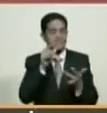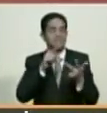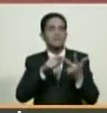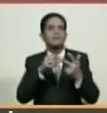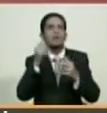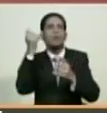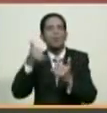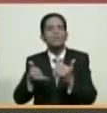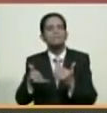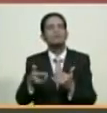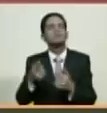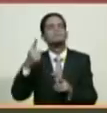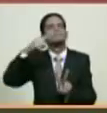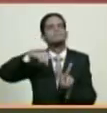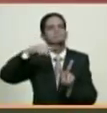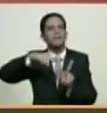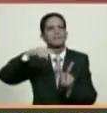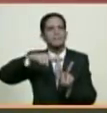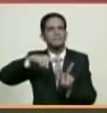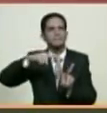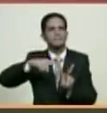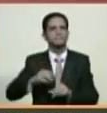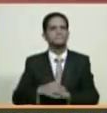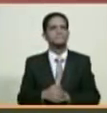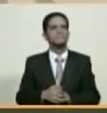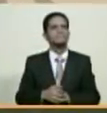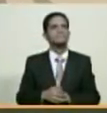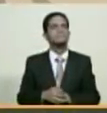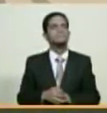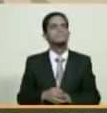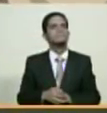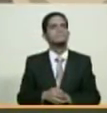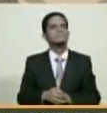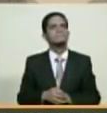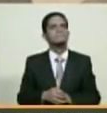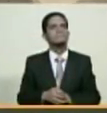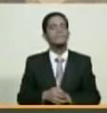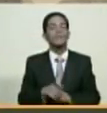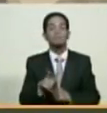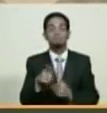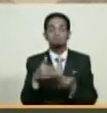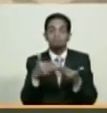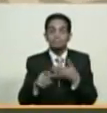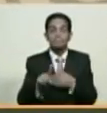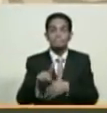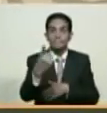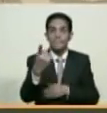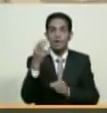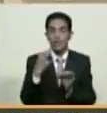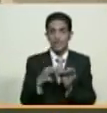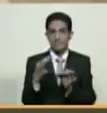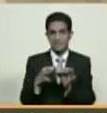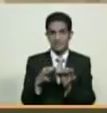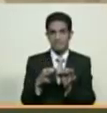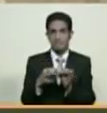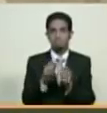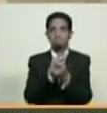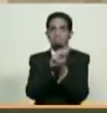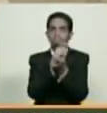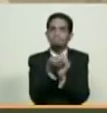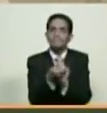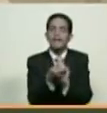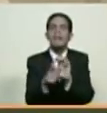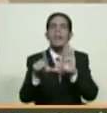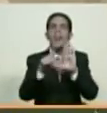BTV. Buenas tardes, ministro. Con respecto al próximo 1 de septiembre, entrarán en vigencia las reformas fiscales y tributarias a propósito